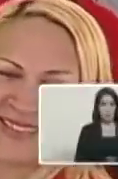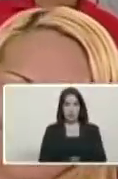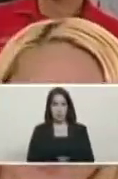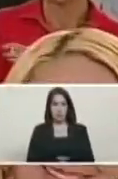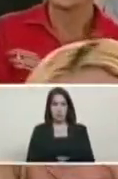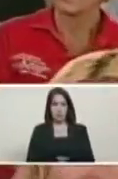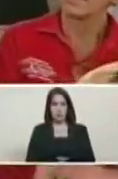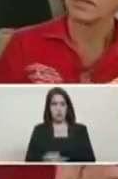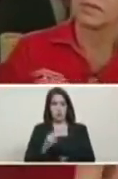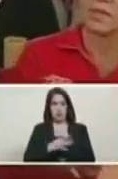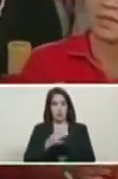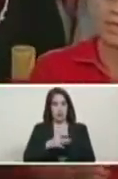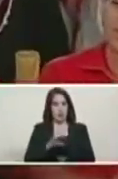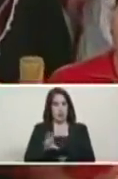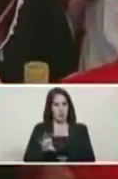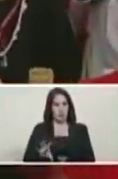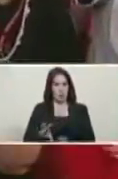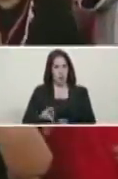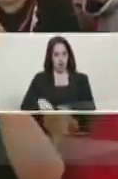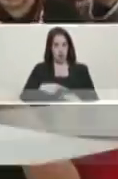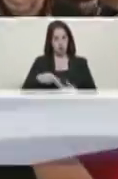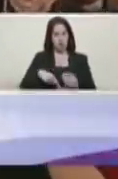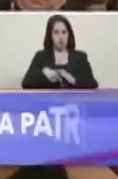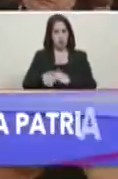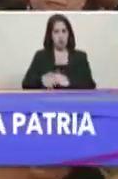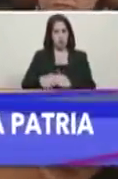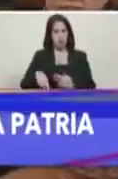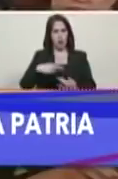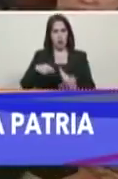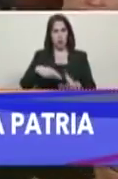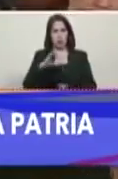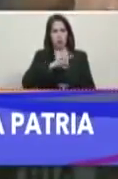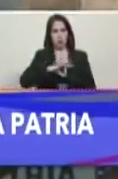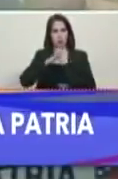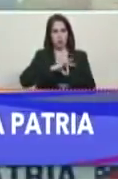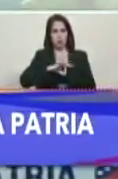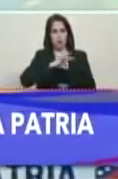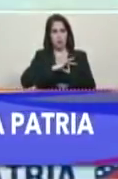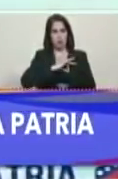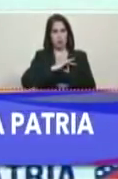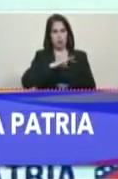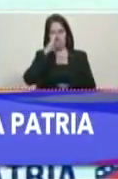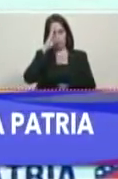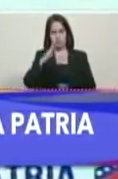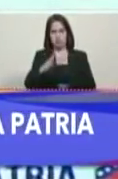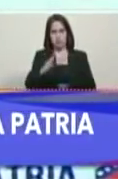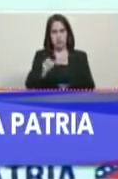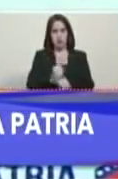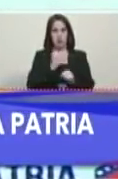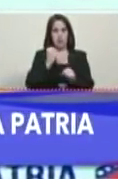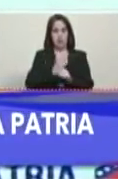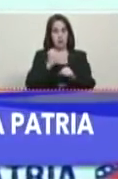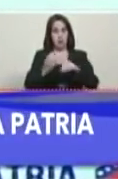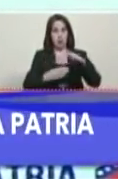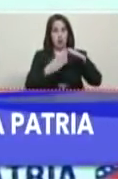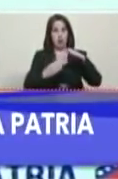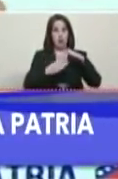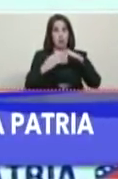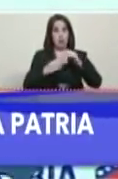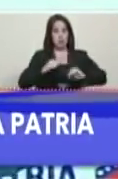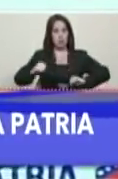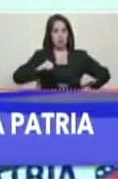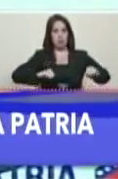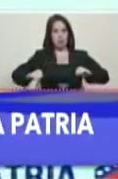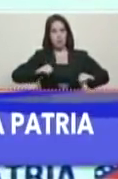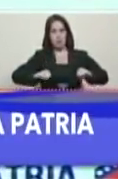revolución dentro de la revolución social. Y de allí al trabajo de base. Movimiento